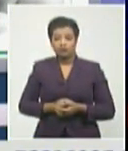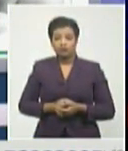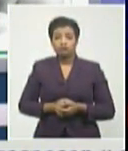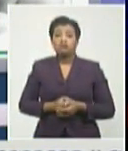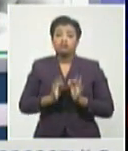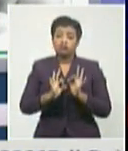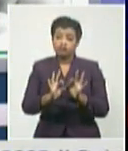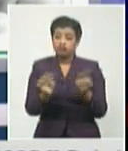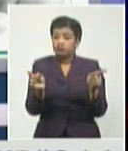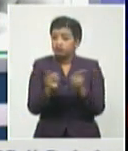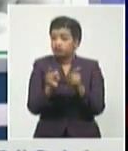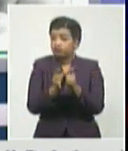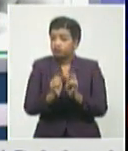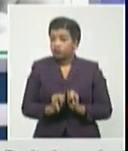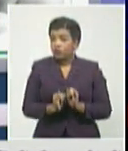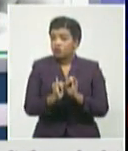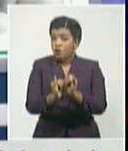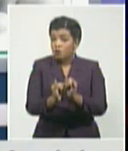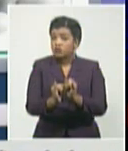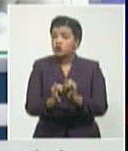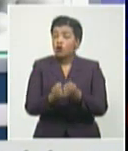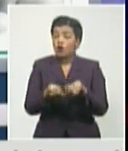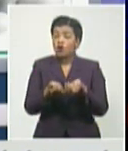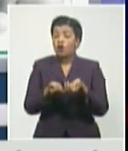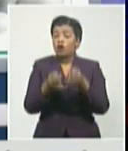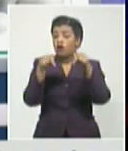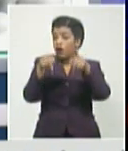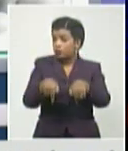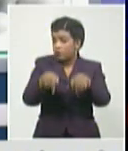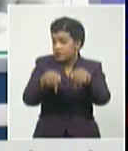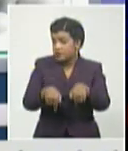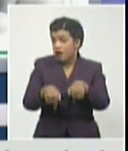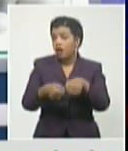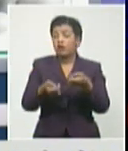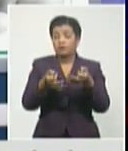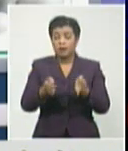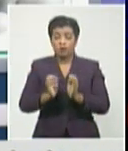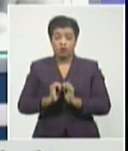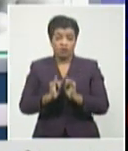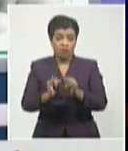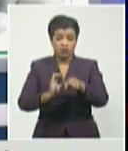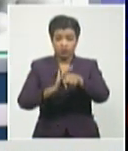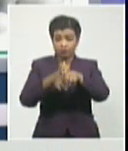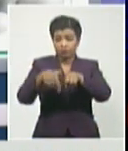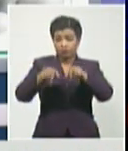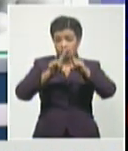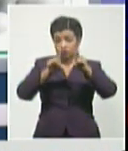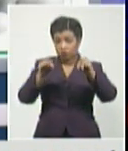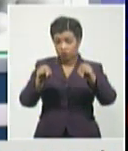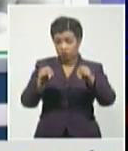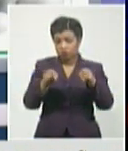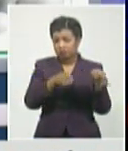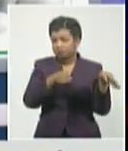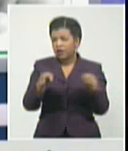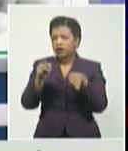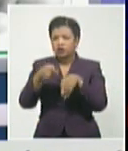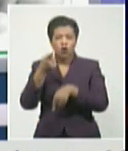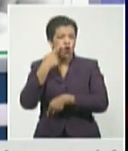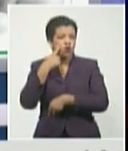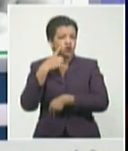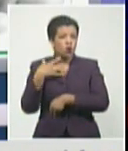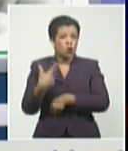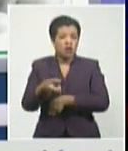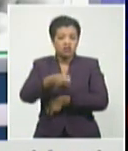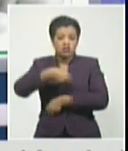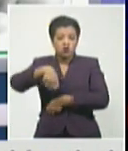de la información más actualizada sobre el comportamiento de la cob y 19 en cuba pero vamos a conocer cuál es la situación del